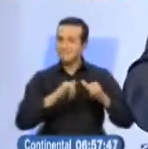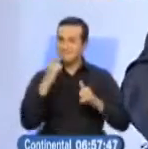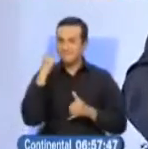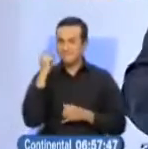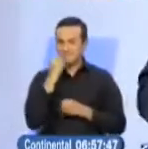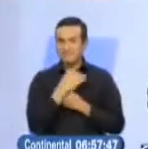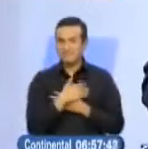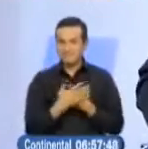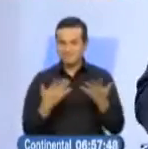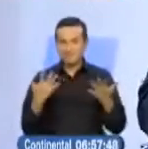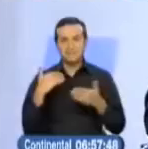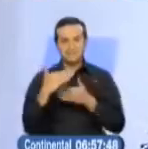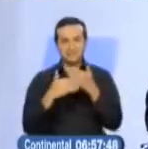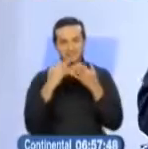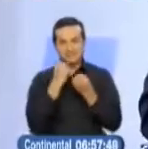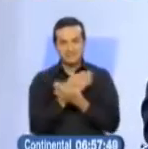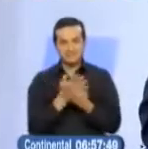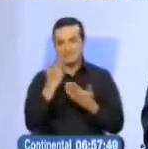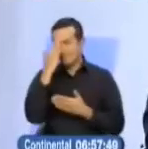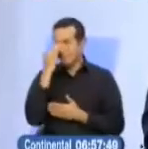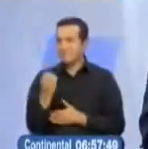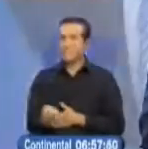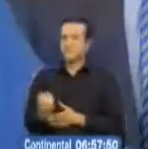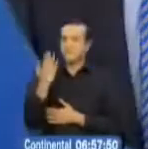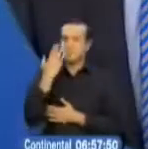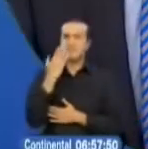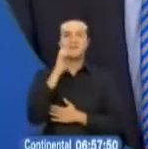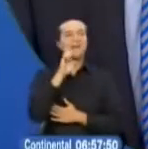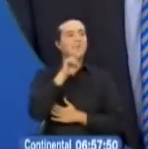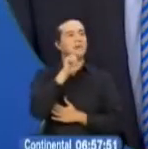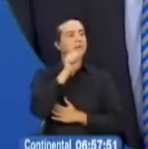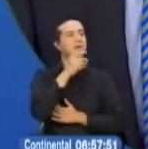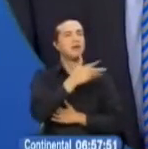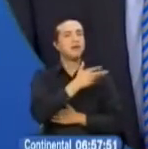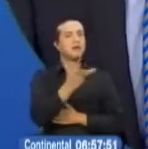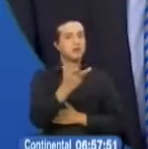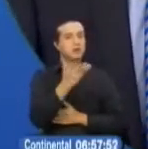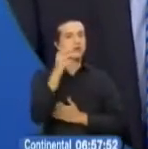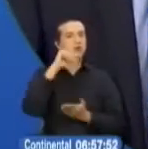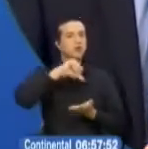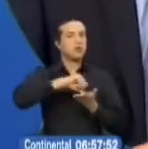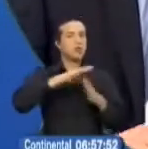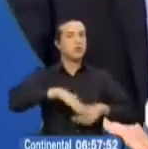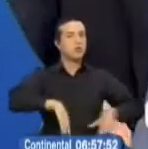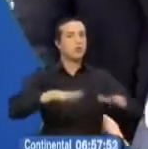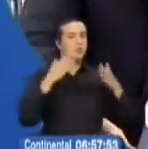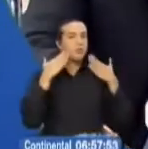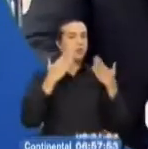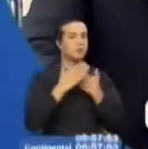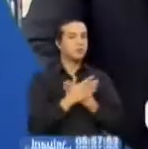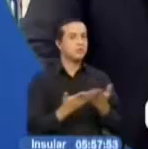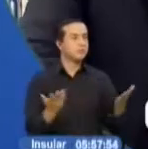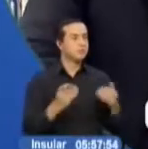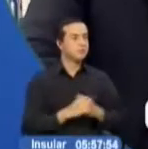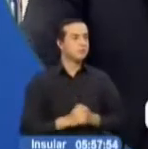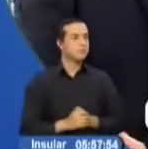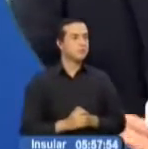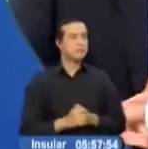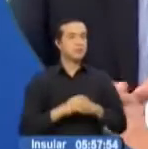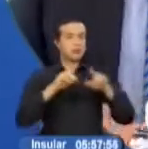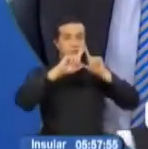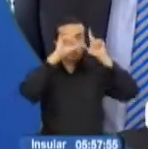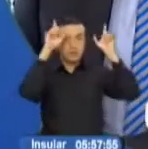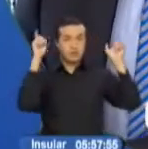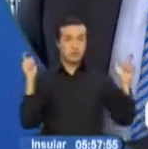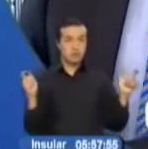enterar de a poco. Muy buenos días, Eva García, que ya se encuentra en los estudios de Guayaquil. Las MIPYMES